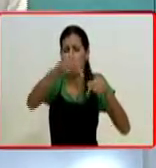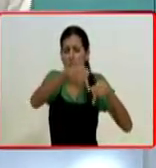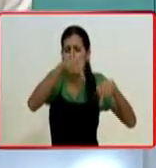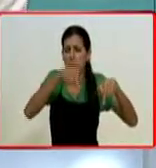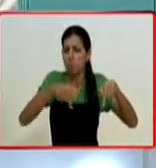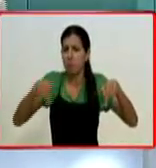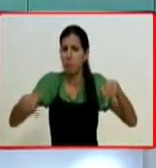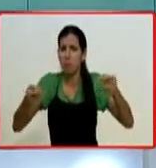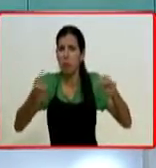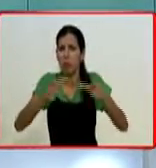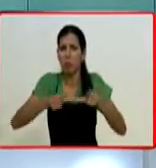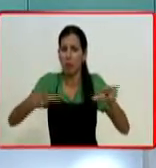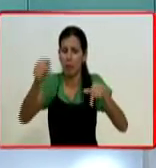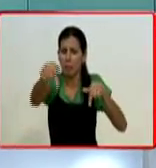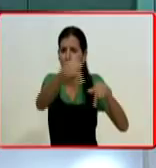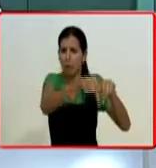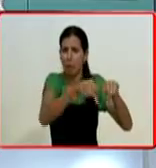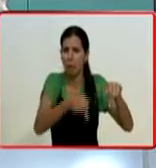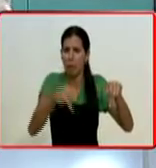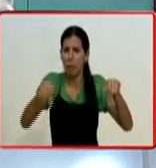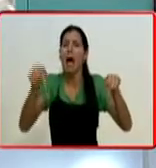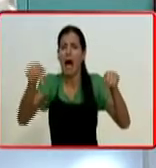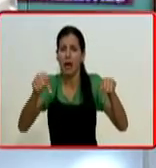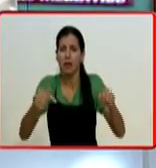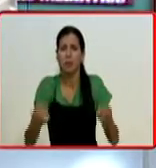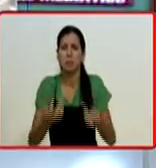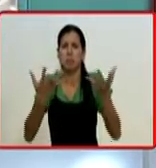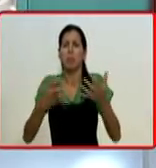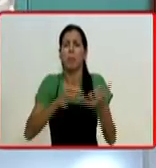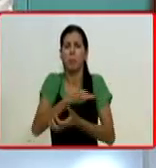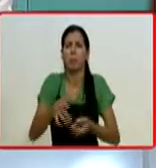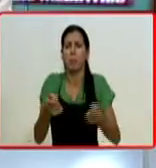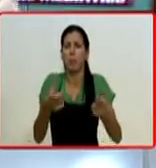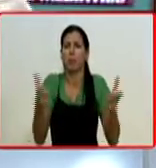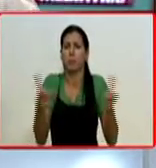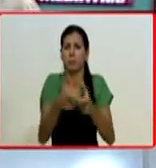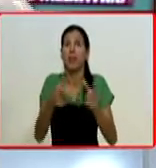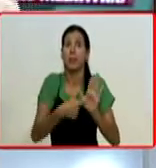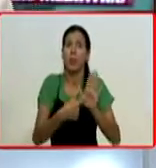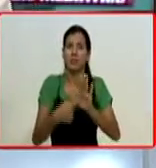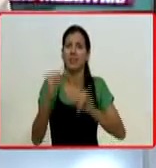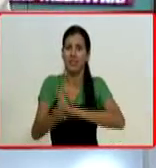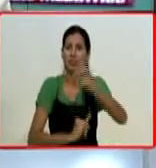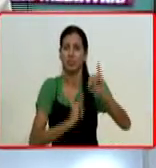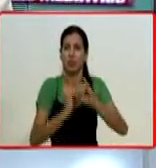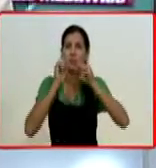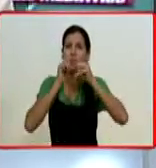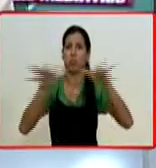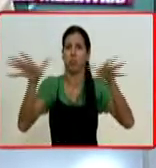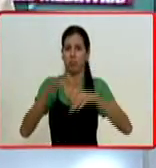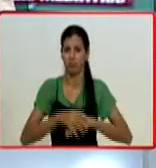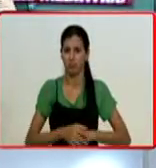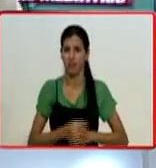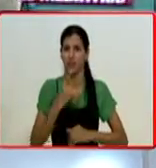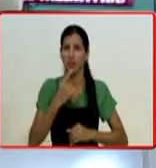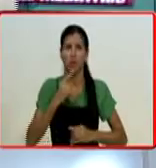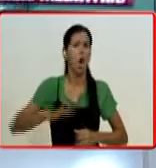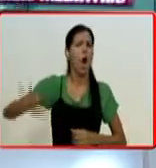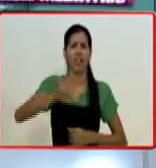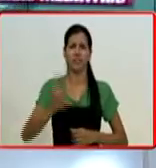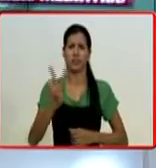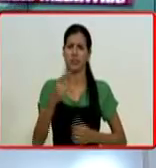situado, para generar, sobre todo transnacionalmente, la noticia que están generando.